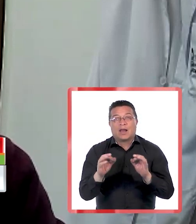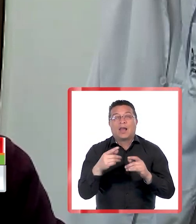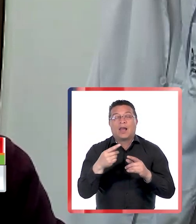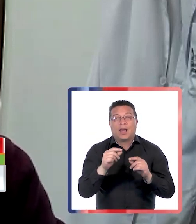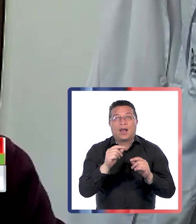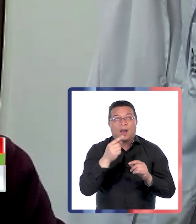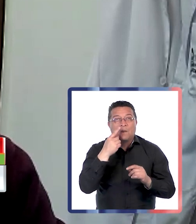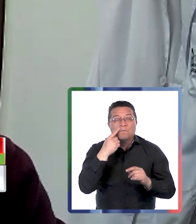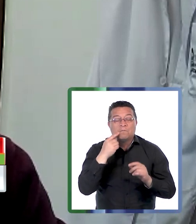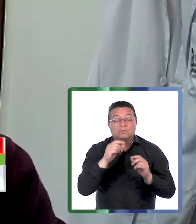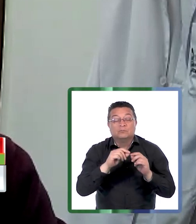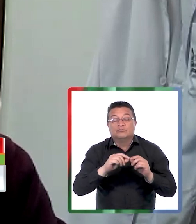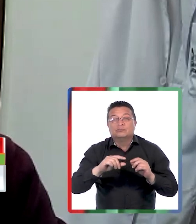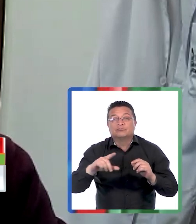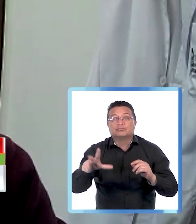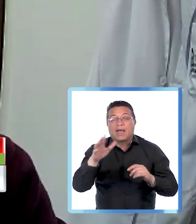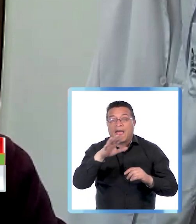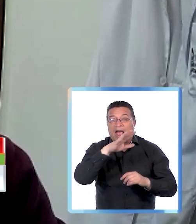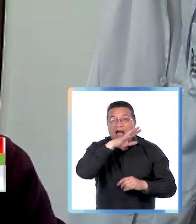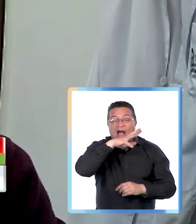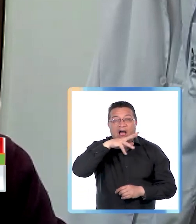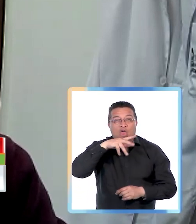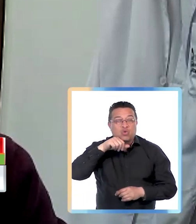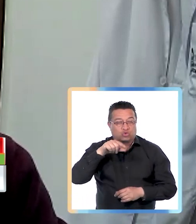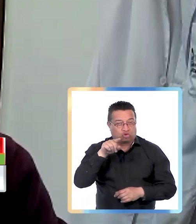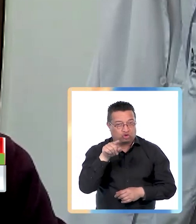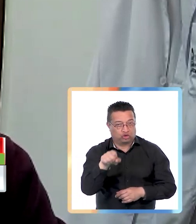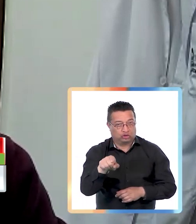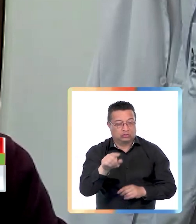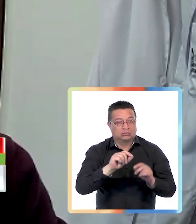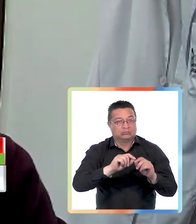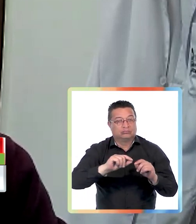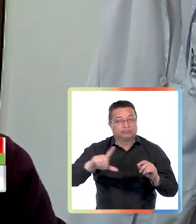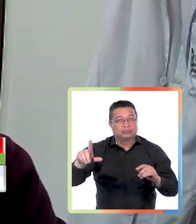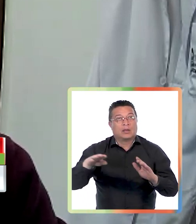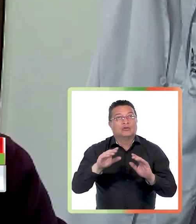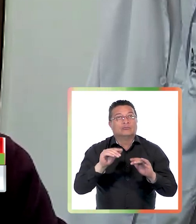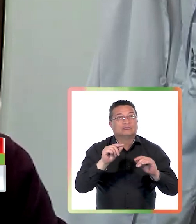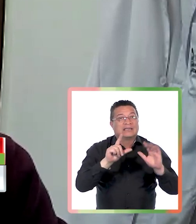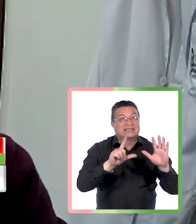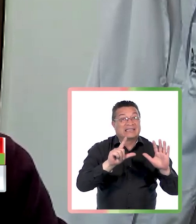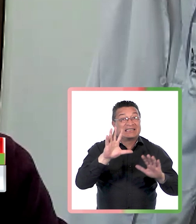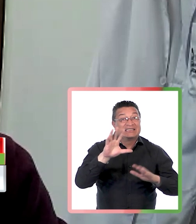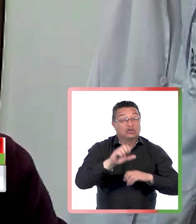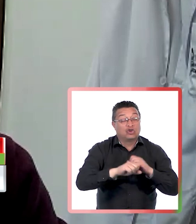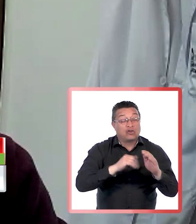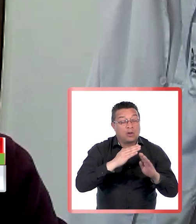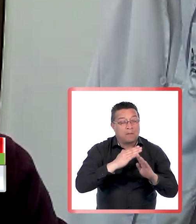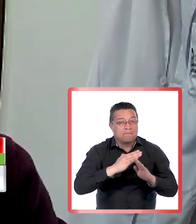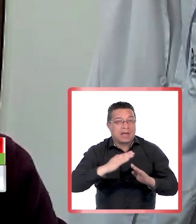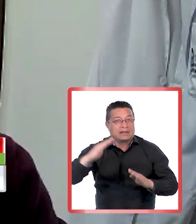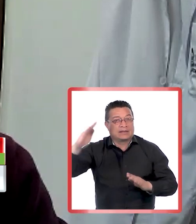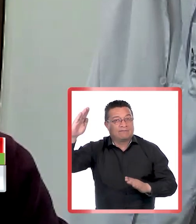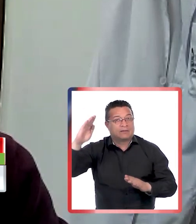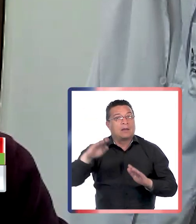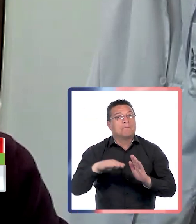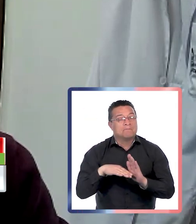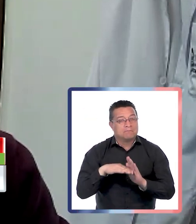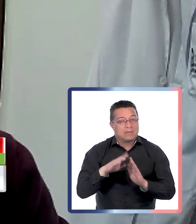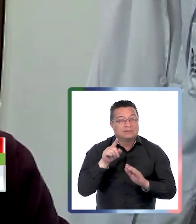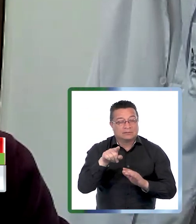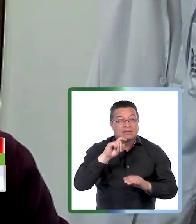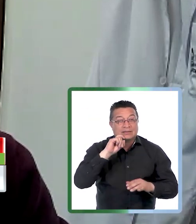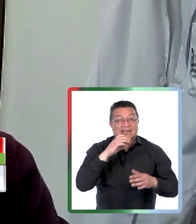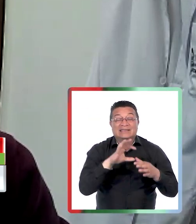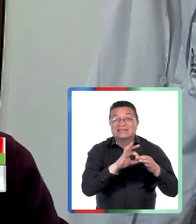demencia en los adultos sobre los 65 años.